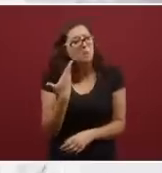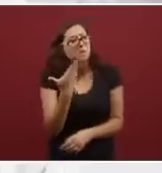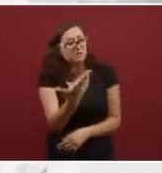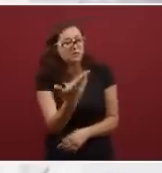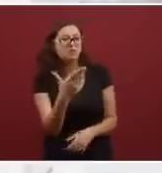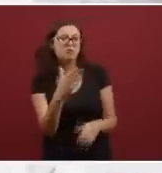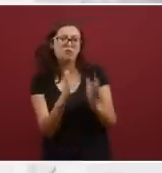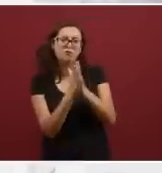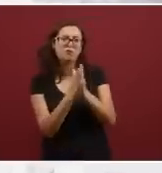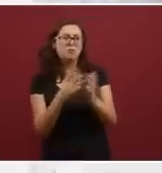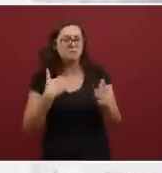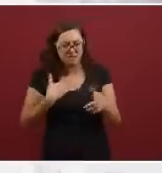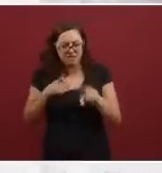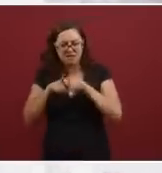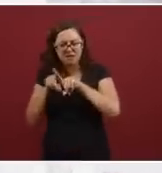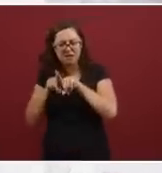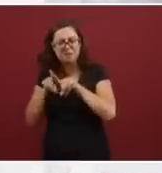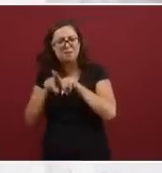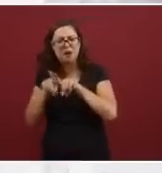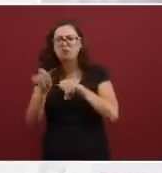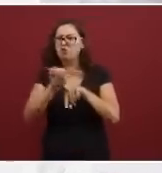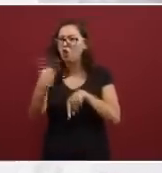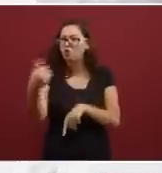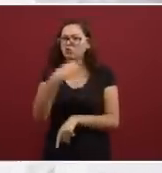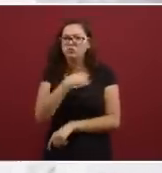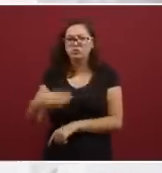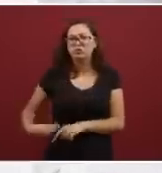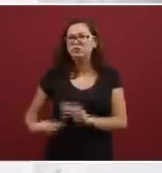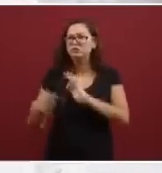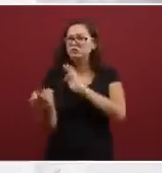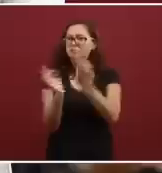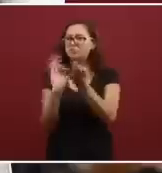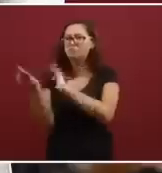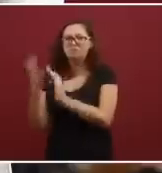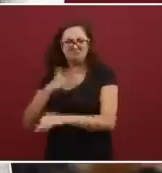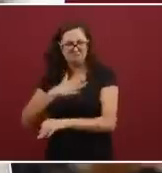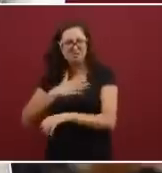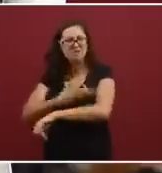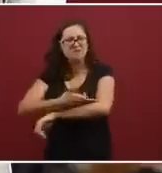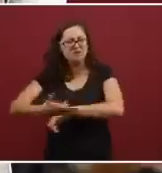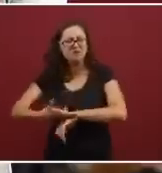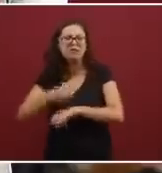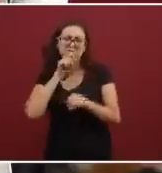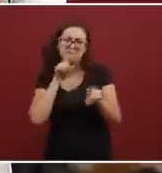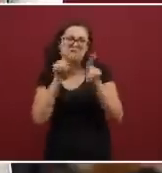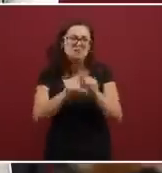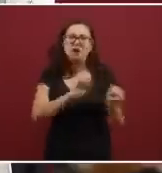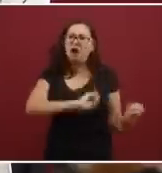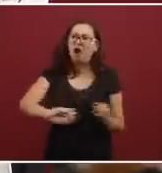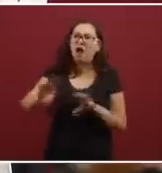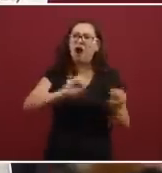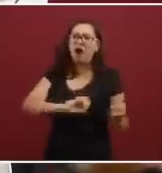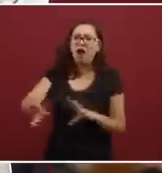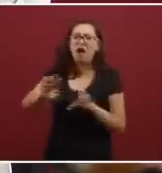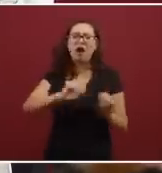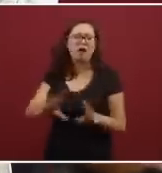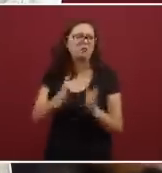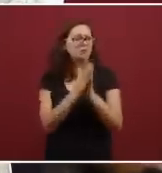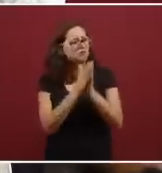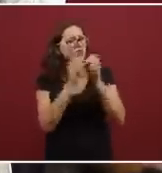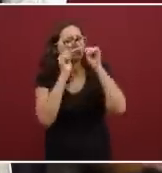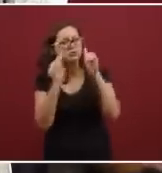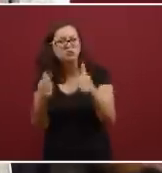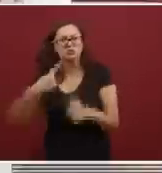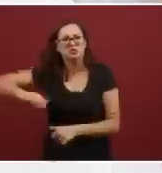hermanos, los municipios vecinos, que igual están siendo olvidados por el estado. Hemos estado peleando por